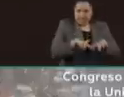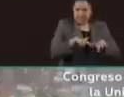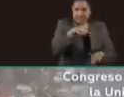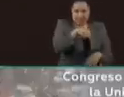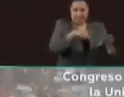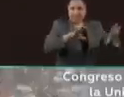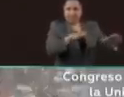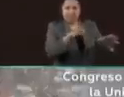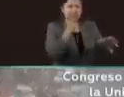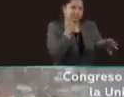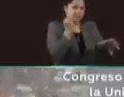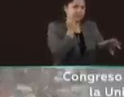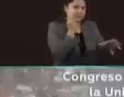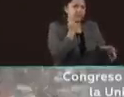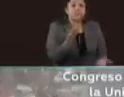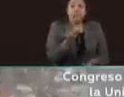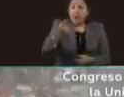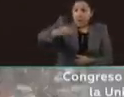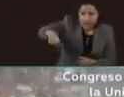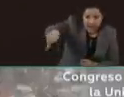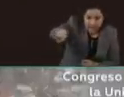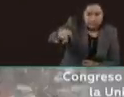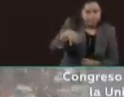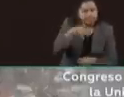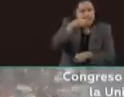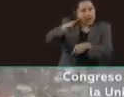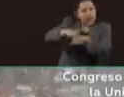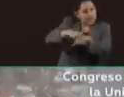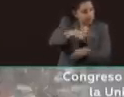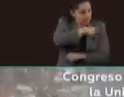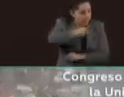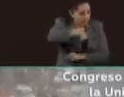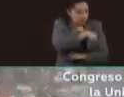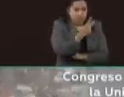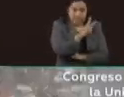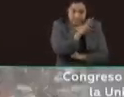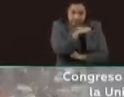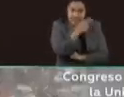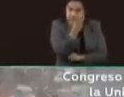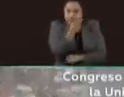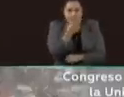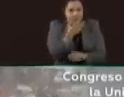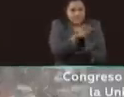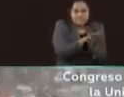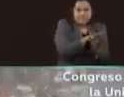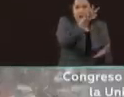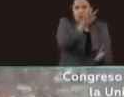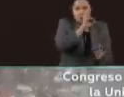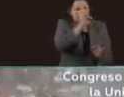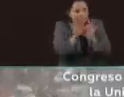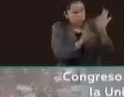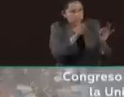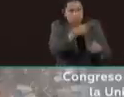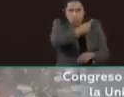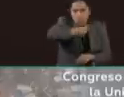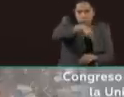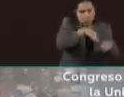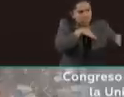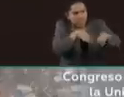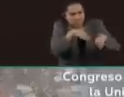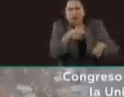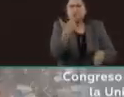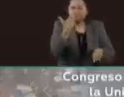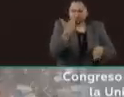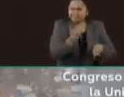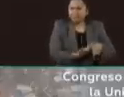México les decimos que los verdes ejerceremos esta mayoría con responsabilidad para consolidar un país